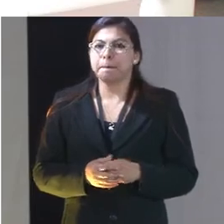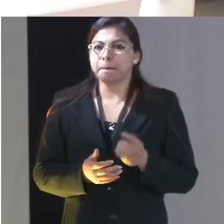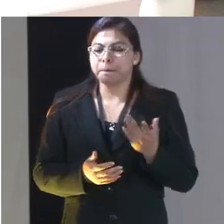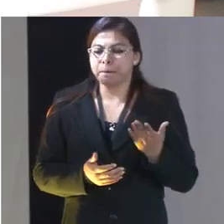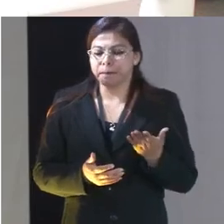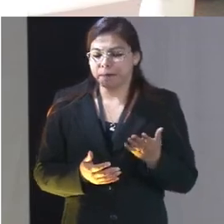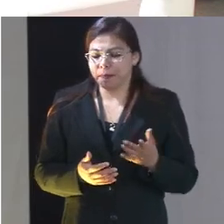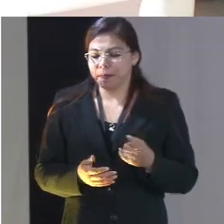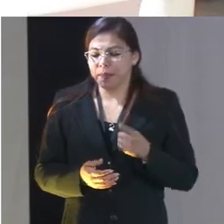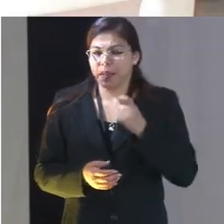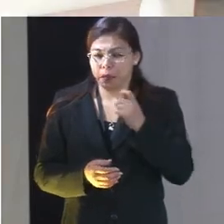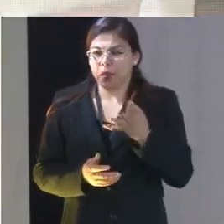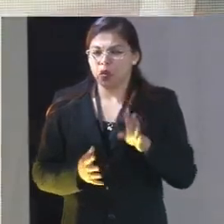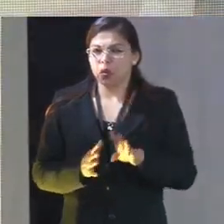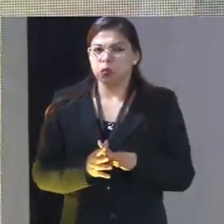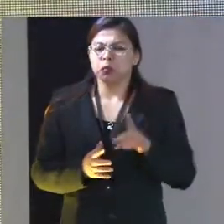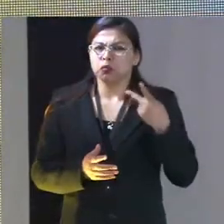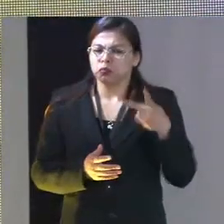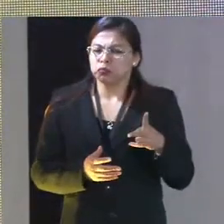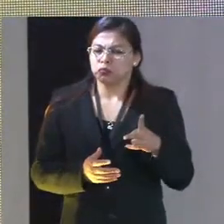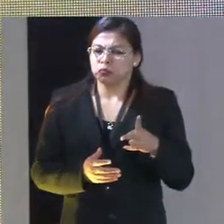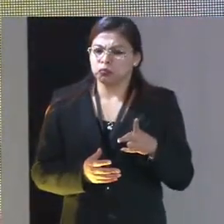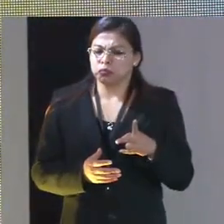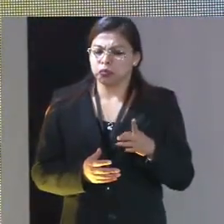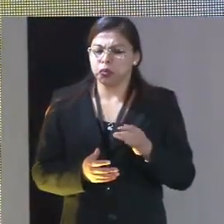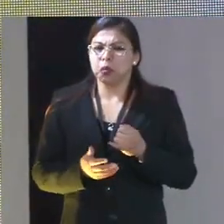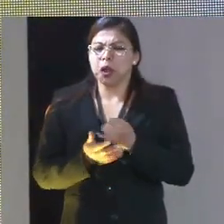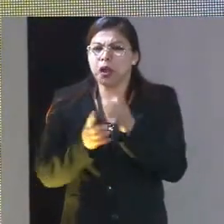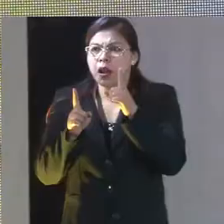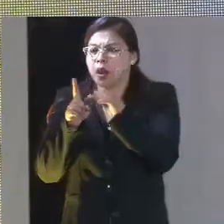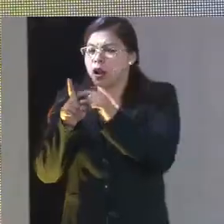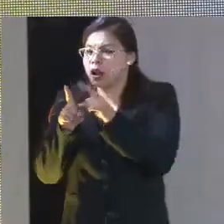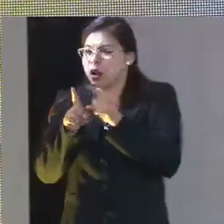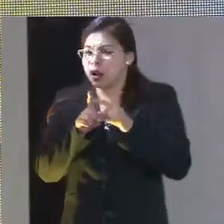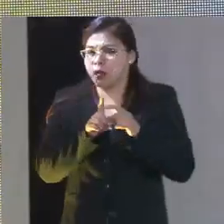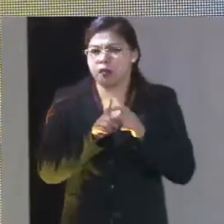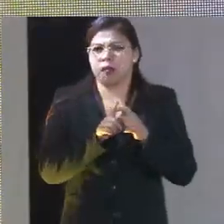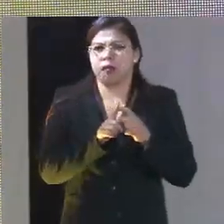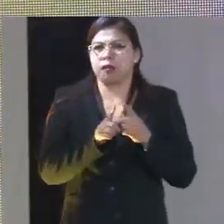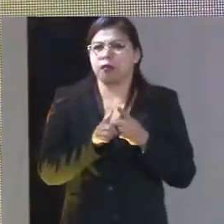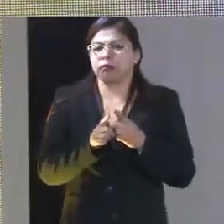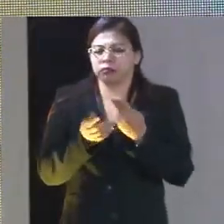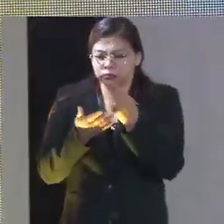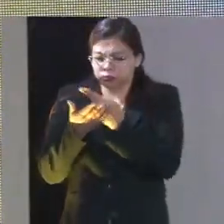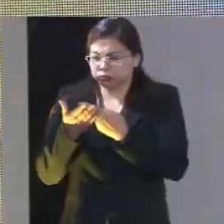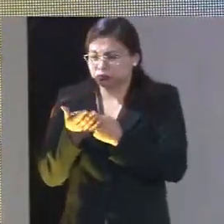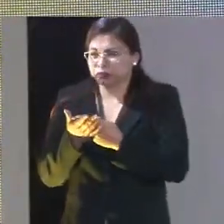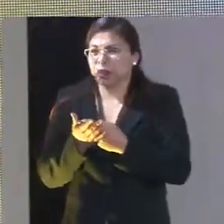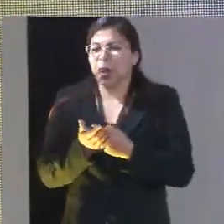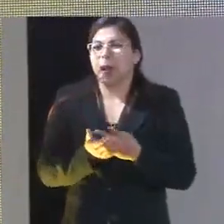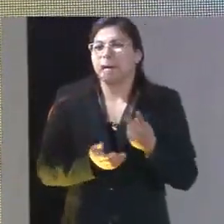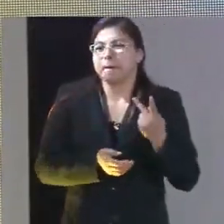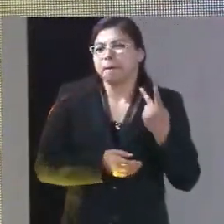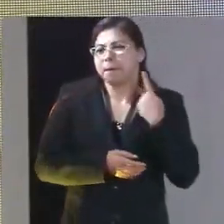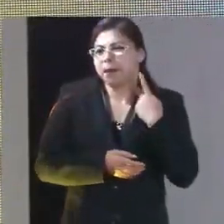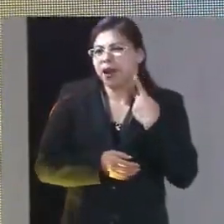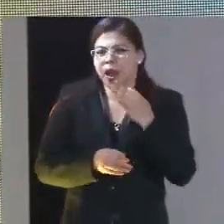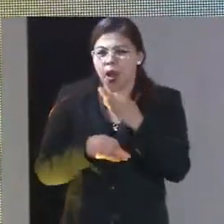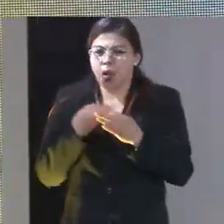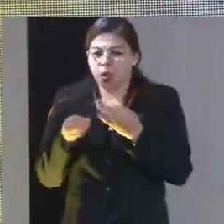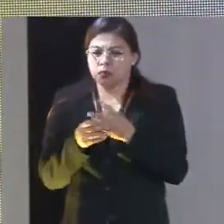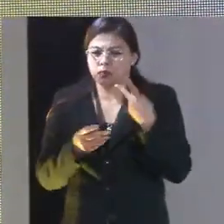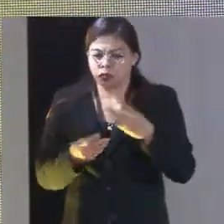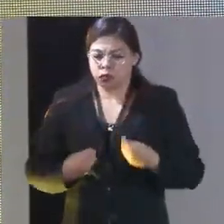un joven que se dedicó a la caricatura política durante toda su vida y que es un referente para